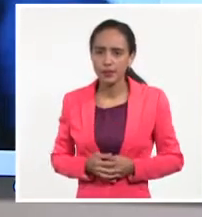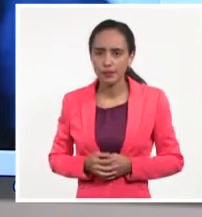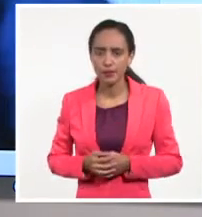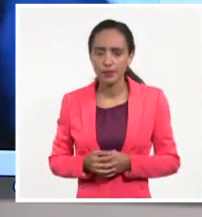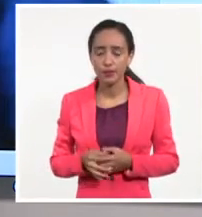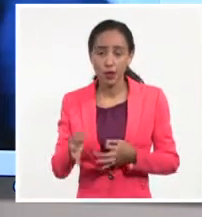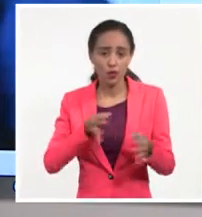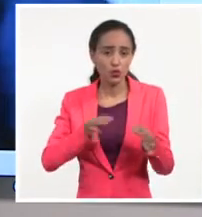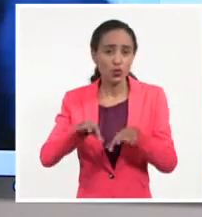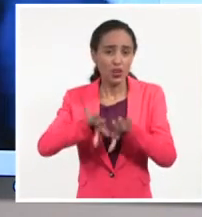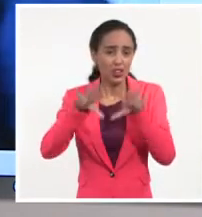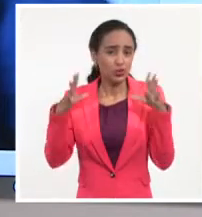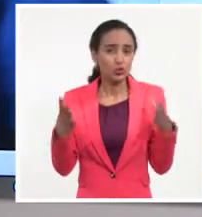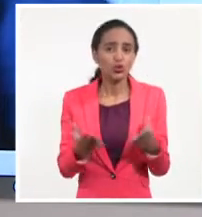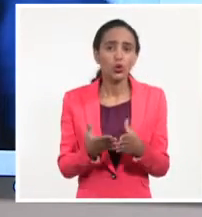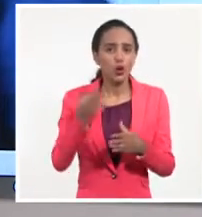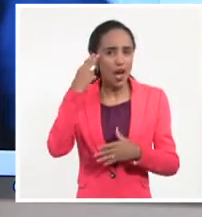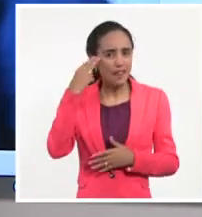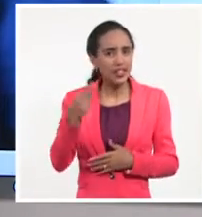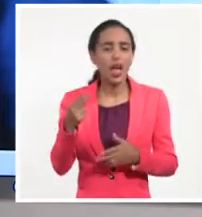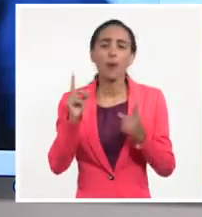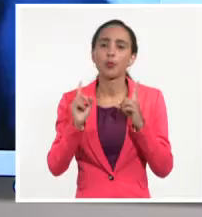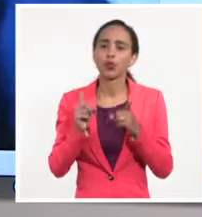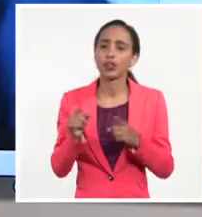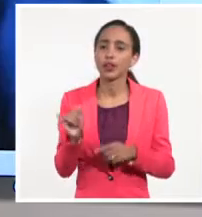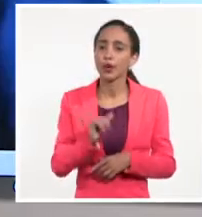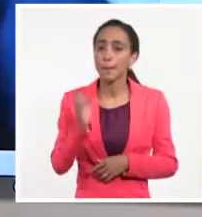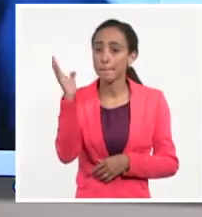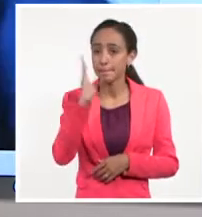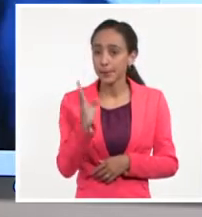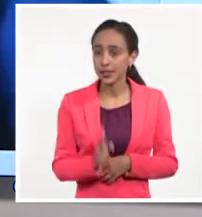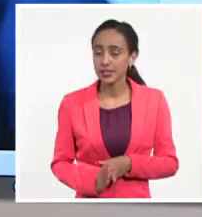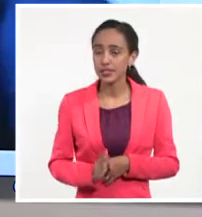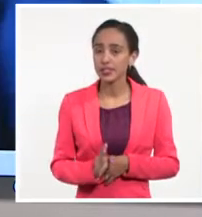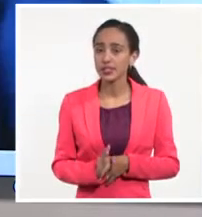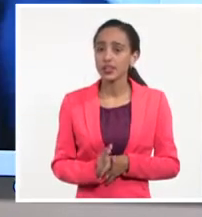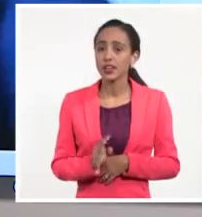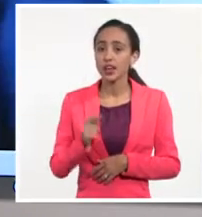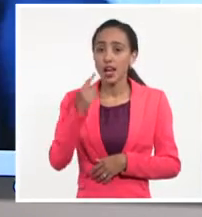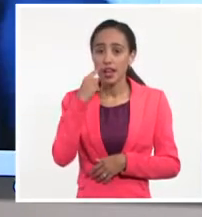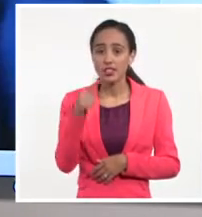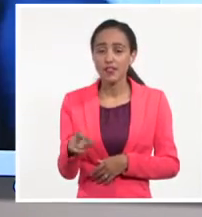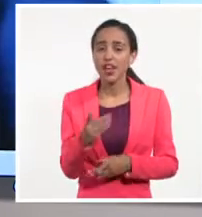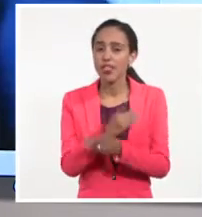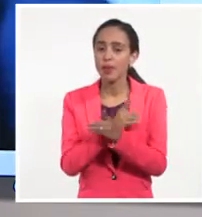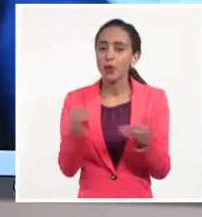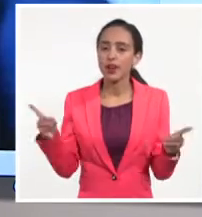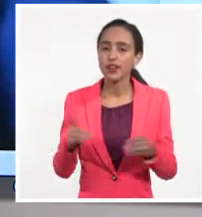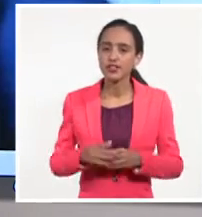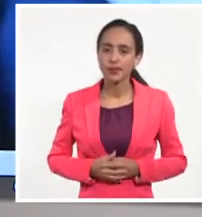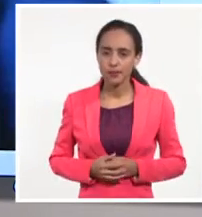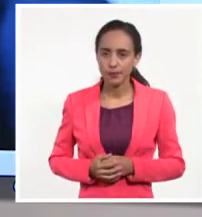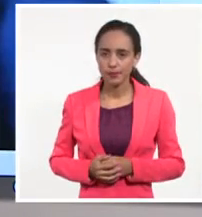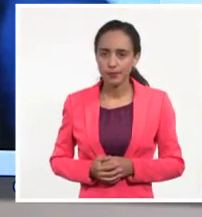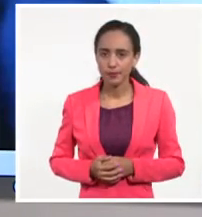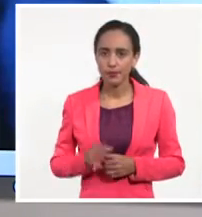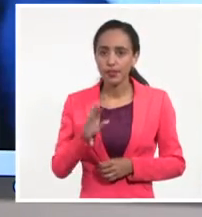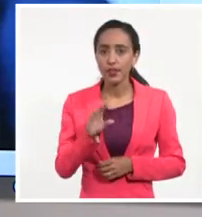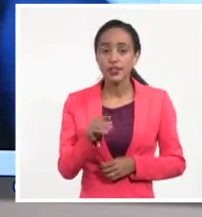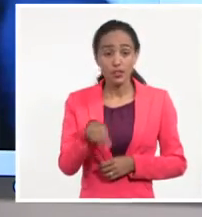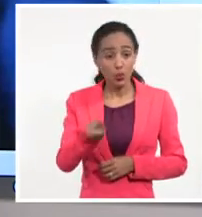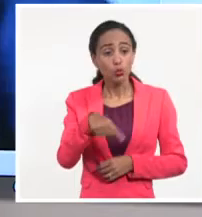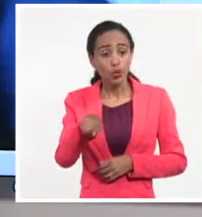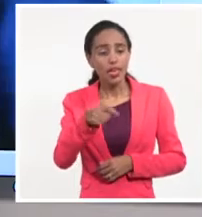funcionar todas sus habilidades políticas en un Brasil en el que se está jugando la democracia. Ha dicho, llama a votar, lucha